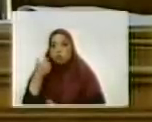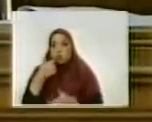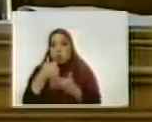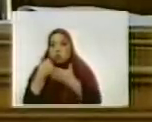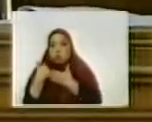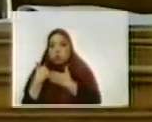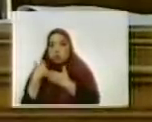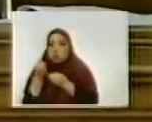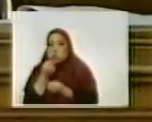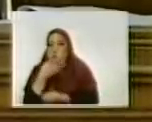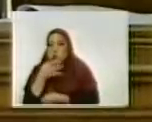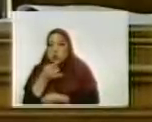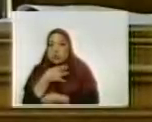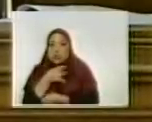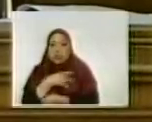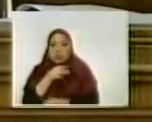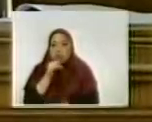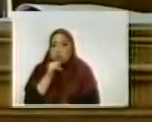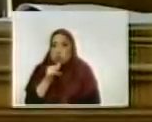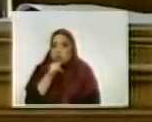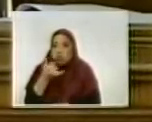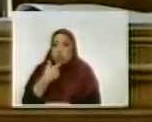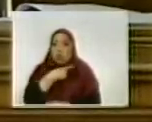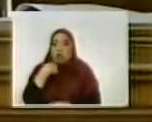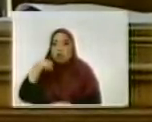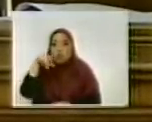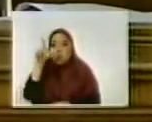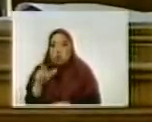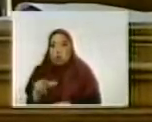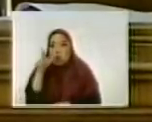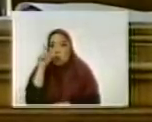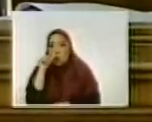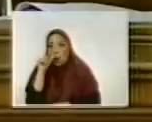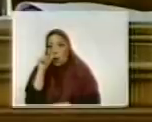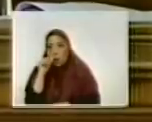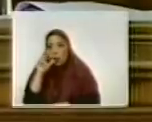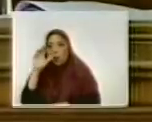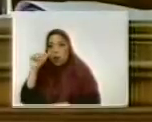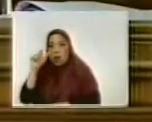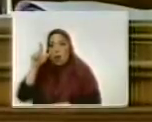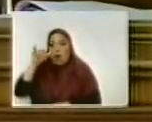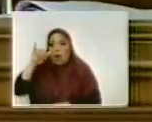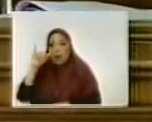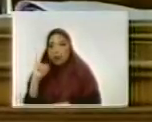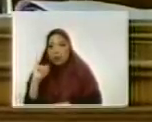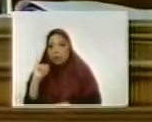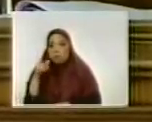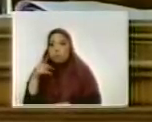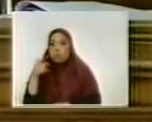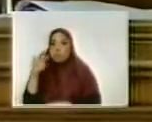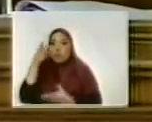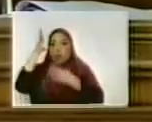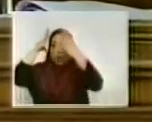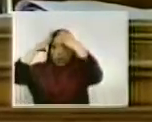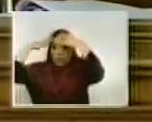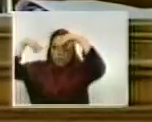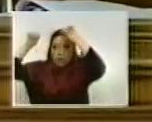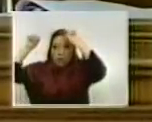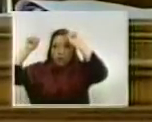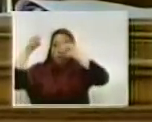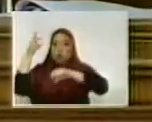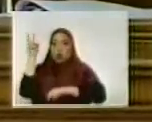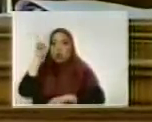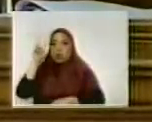recibido la sensible noticia de la partida física del compatriota revolucionario Alí Rodríguez Araque, embajador de nuestra patria en la